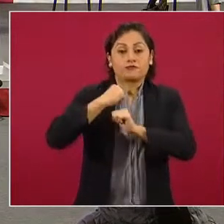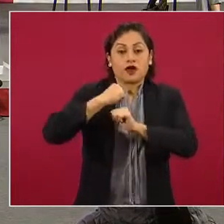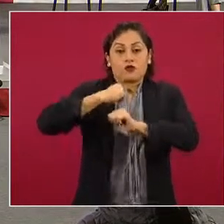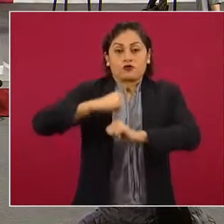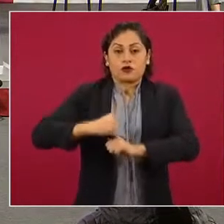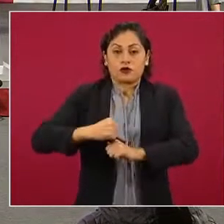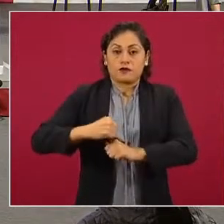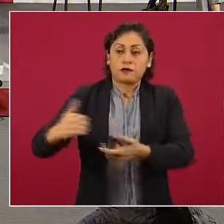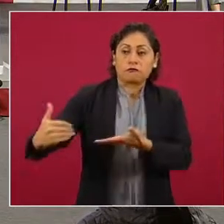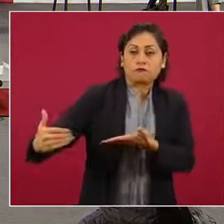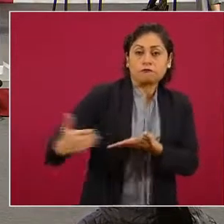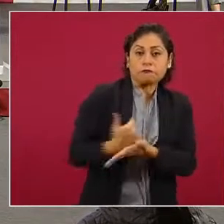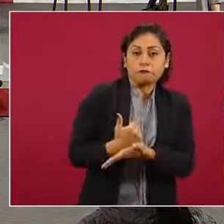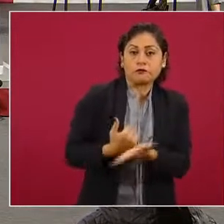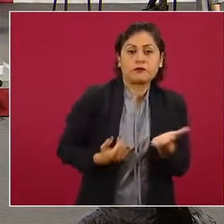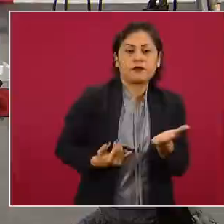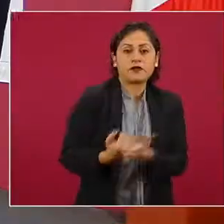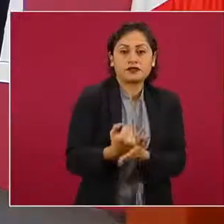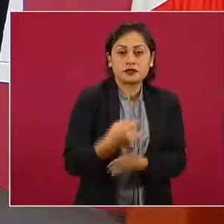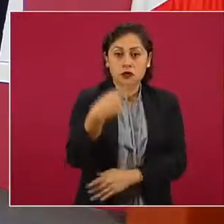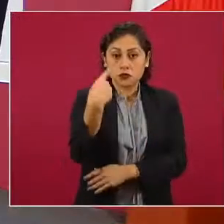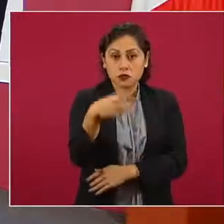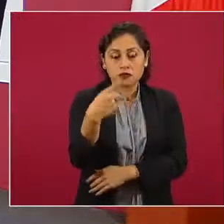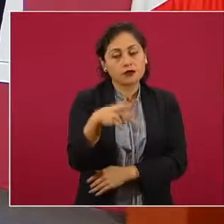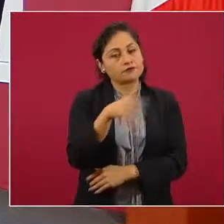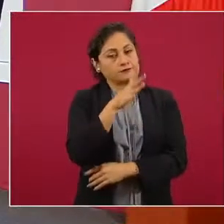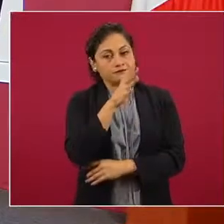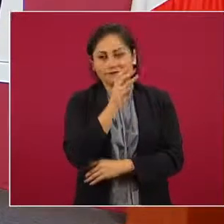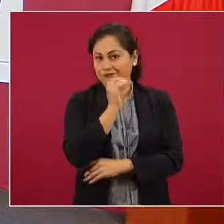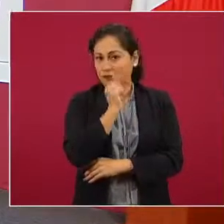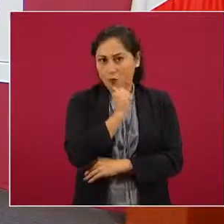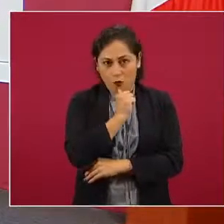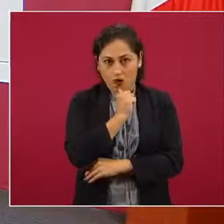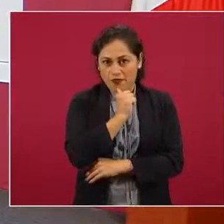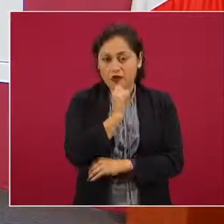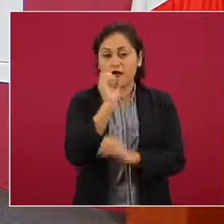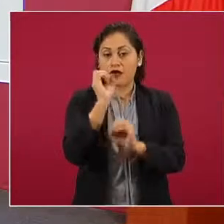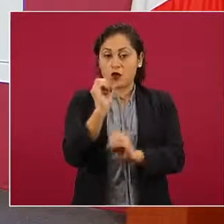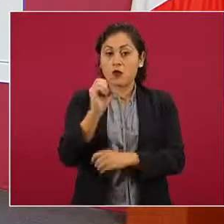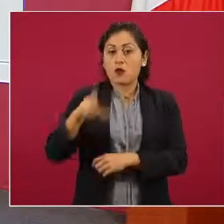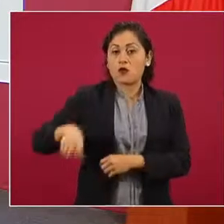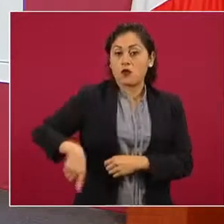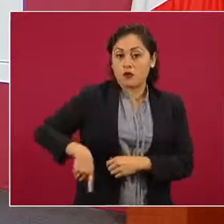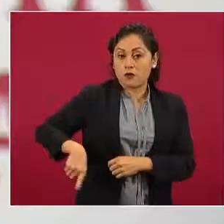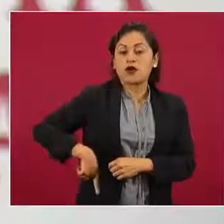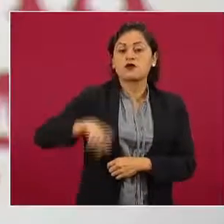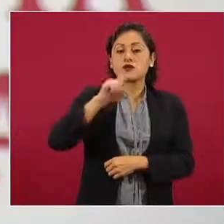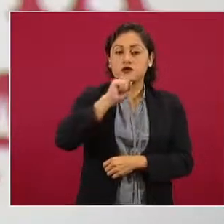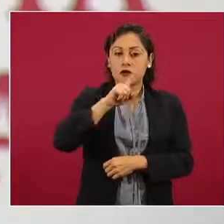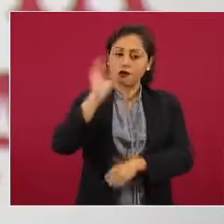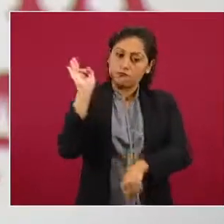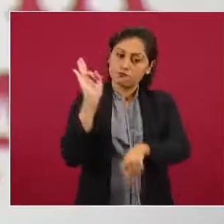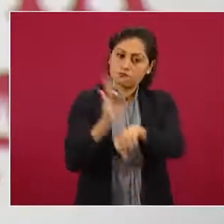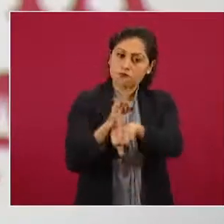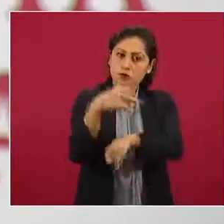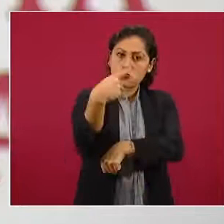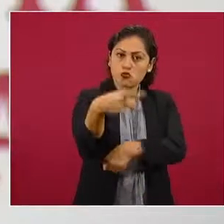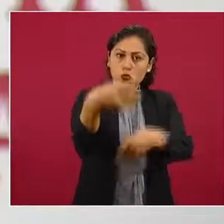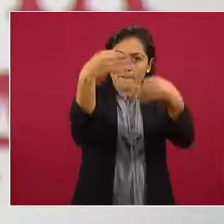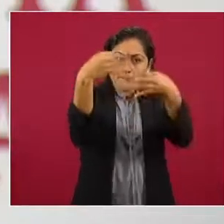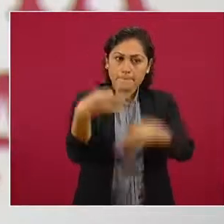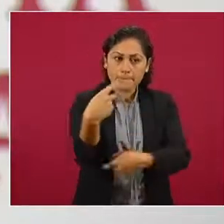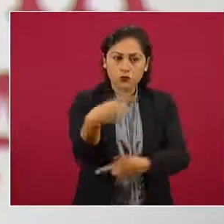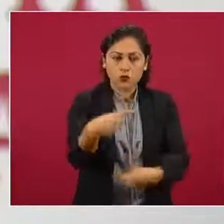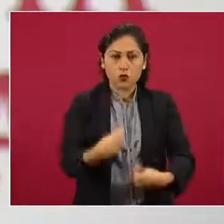interfiera en tus elecciones personales y que el Estado garantice tu seguridad, tu integridad y tu